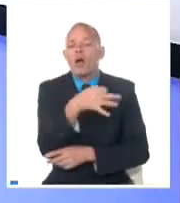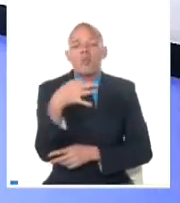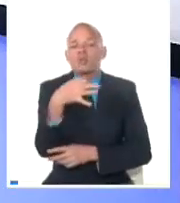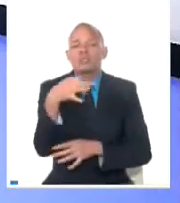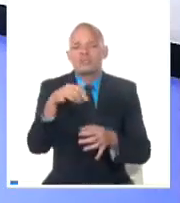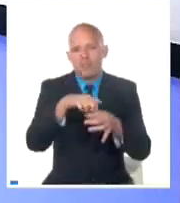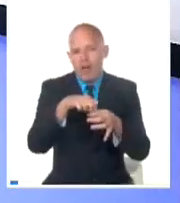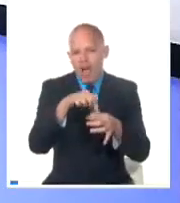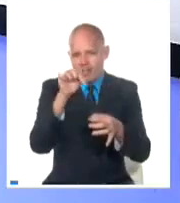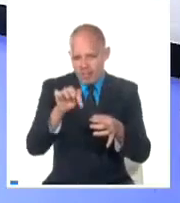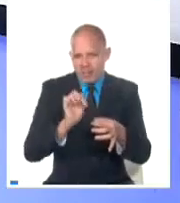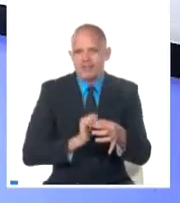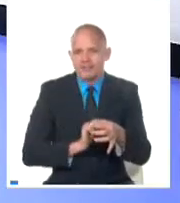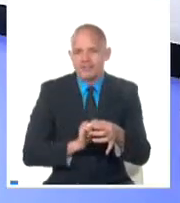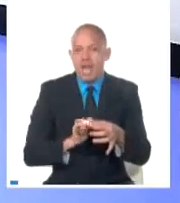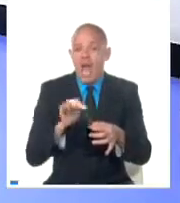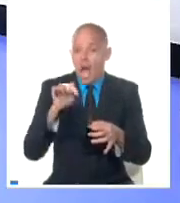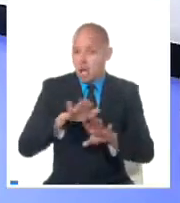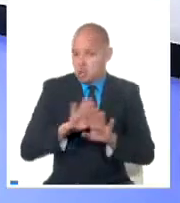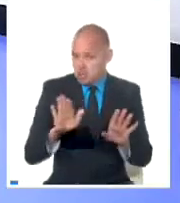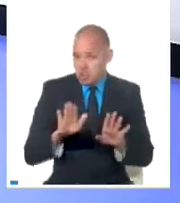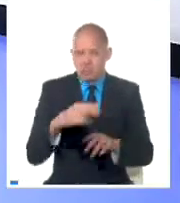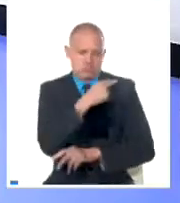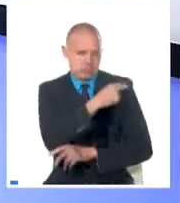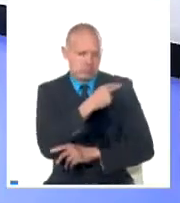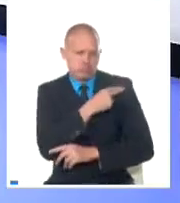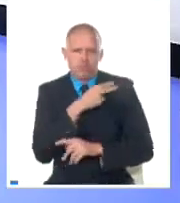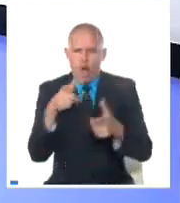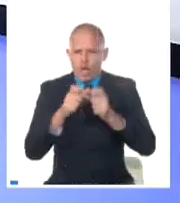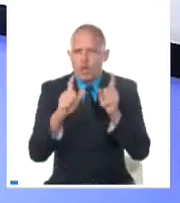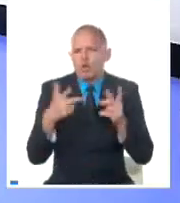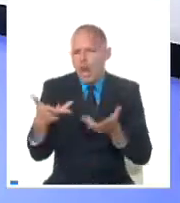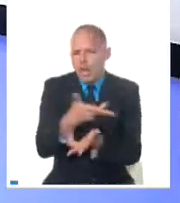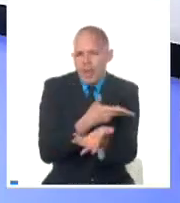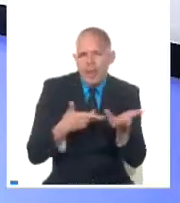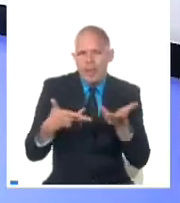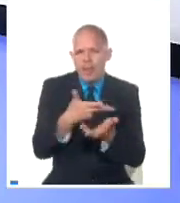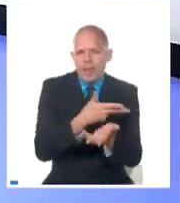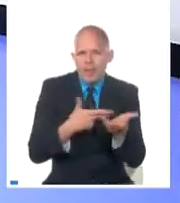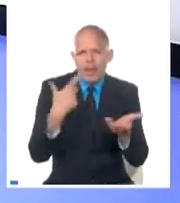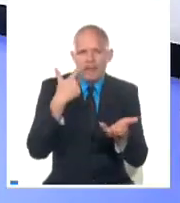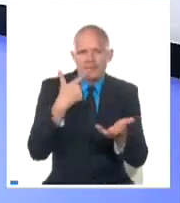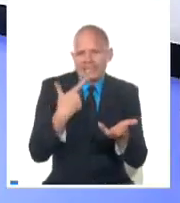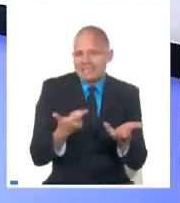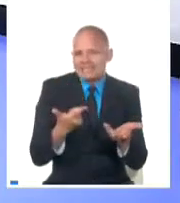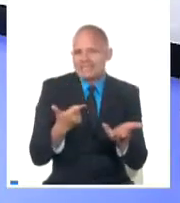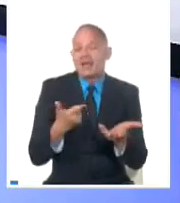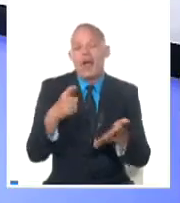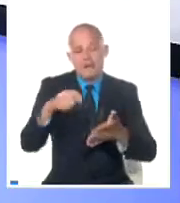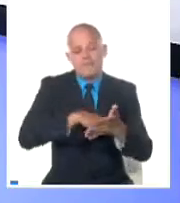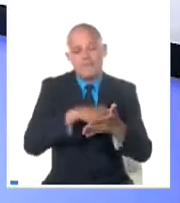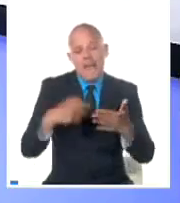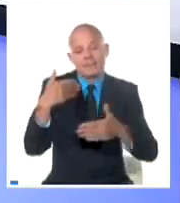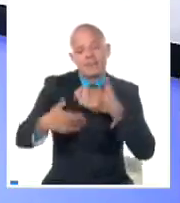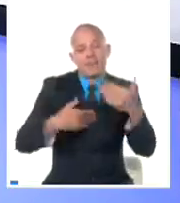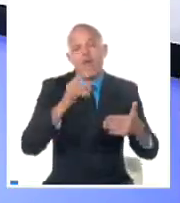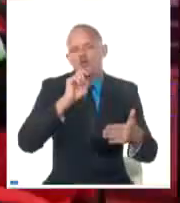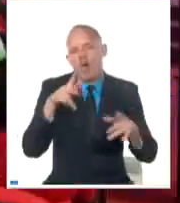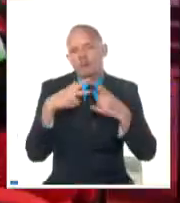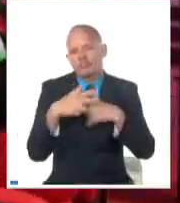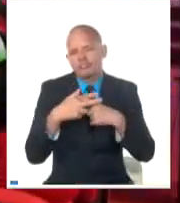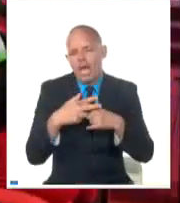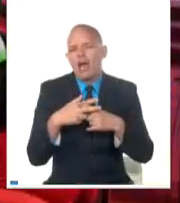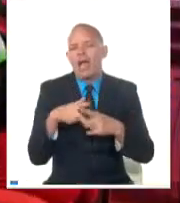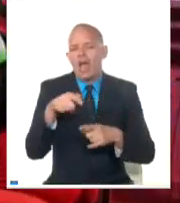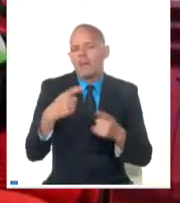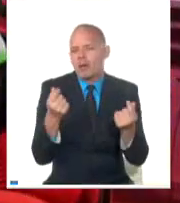de la Juventud. El intercambio con autoridades del territorio favorece la adopción de estrategias para mejorar indicadores económicos